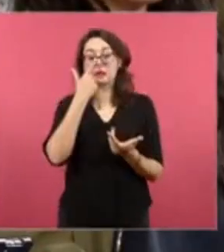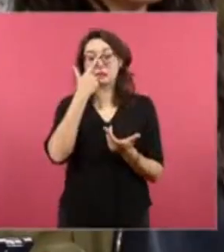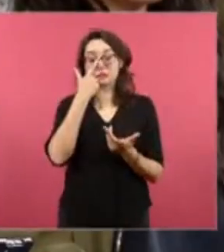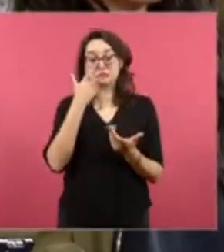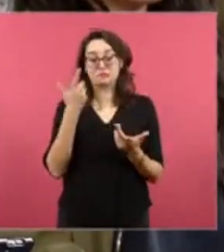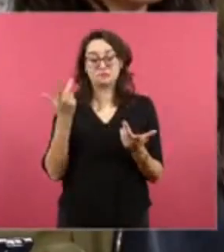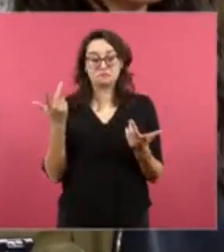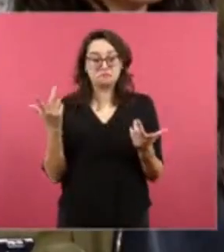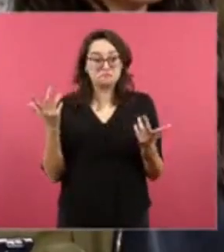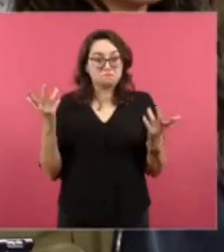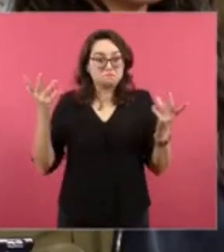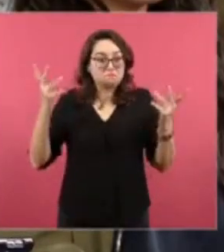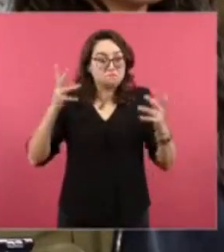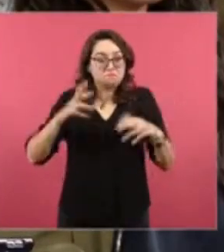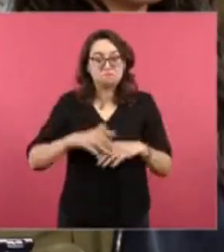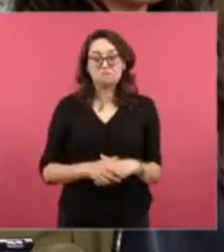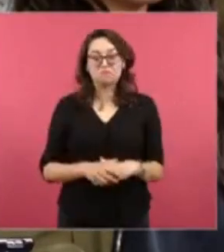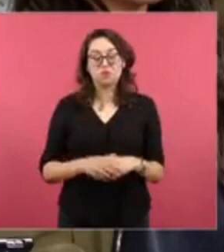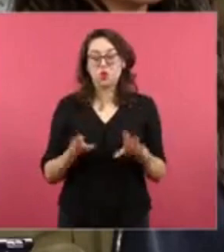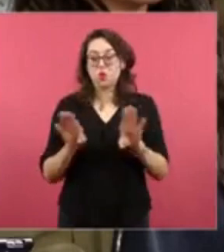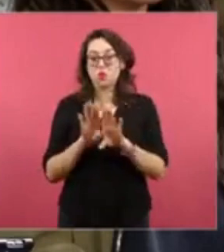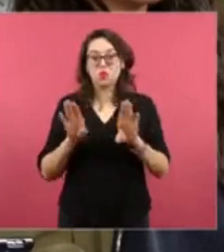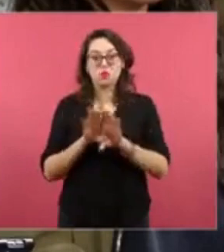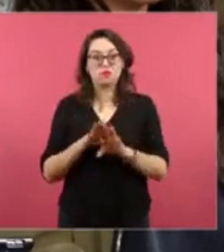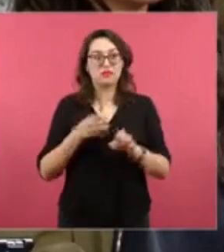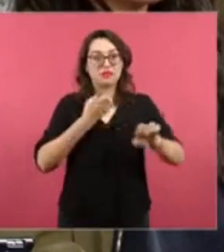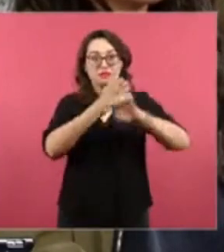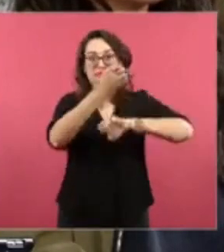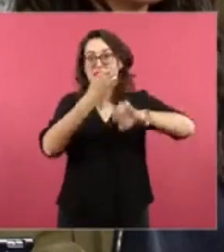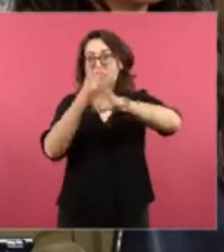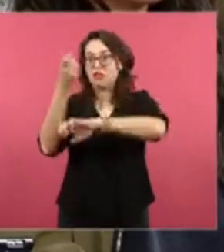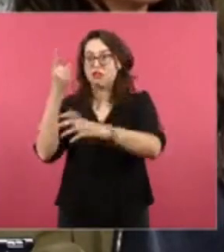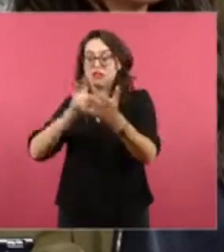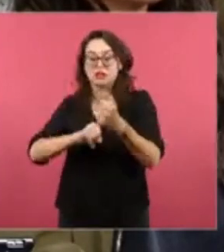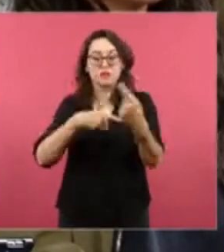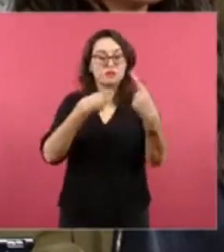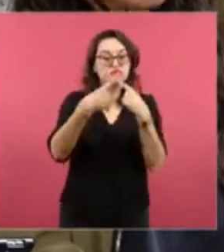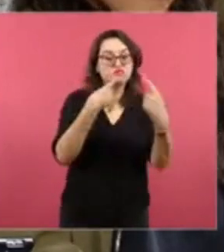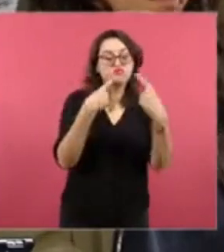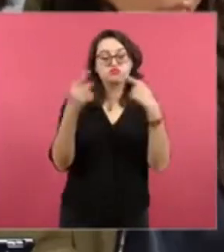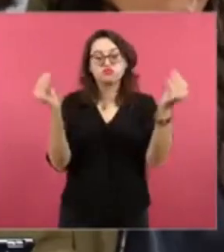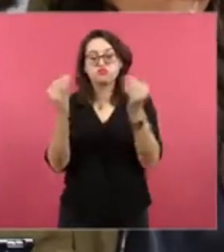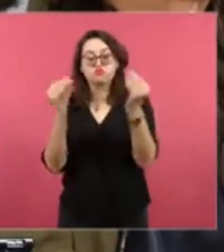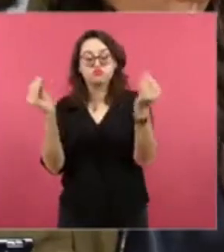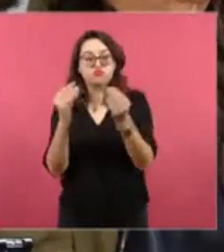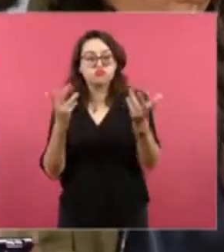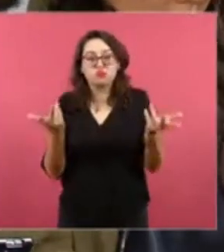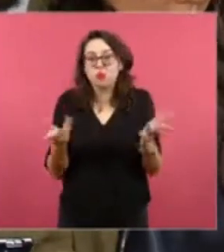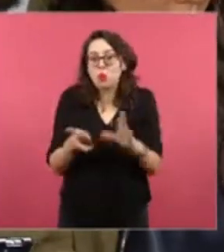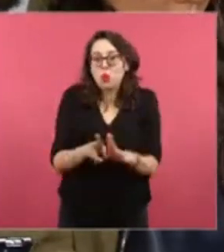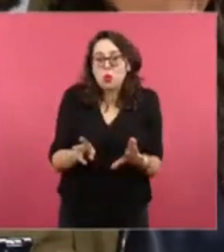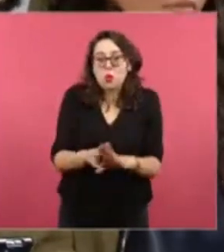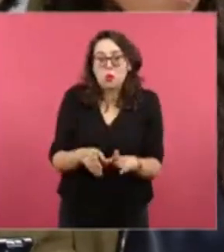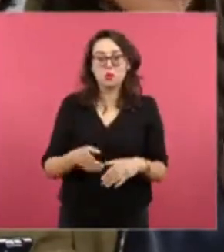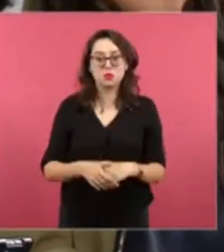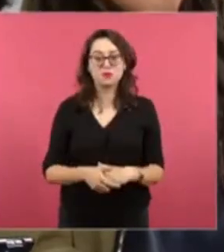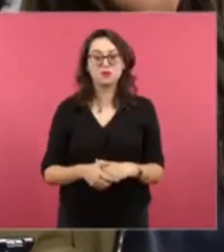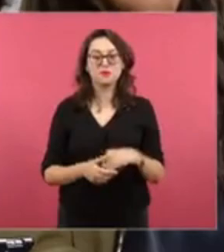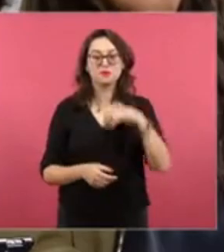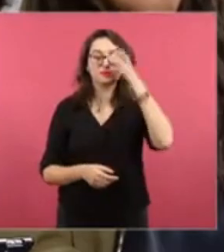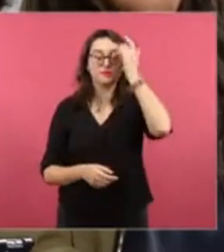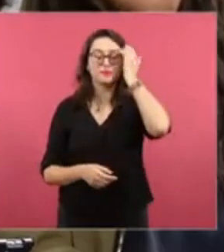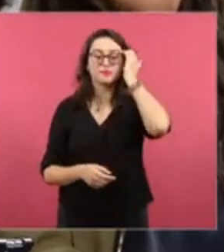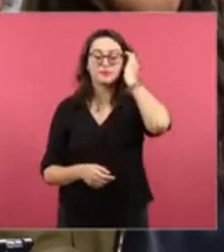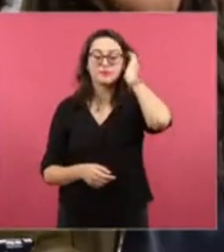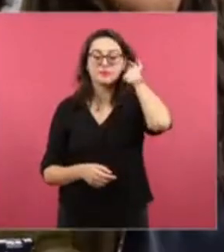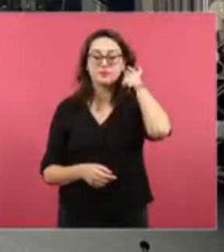para que se abra una discusión. Y también decirle, es evidente